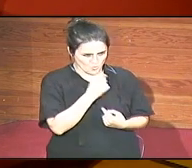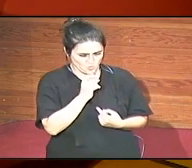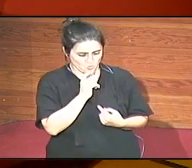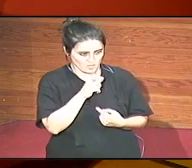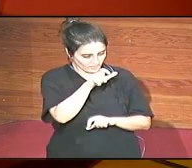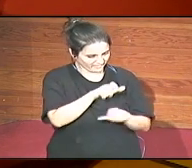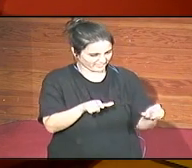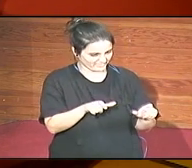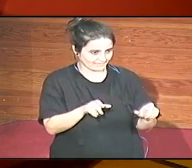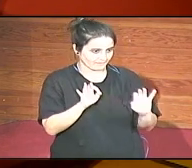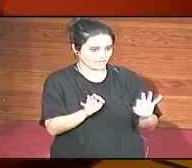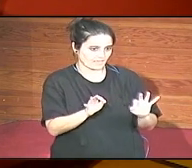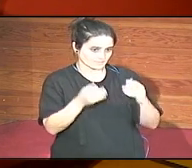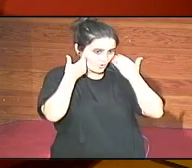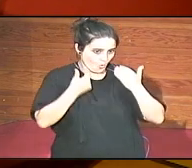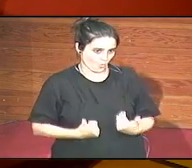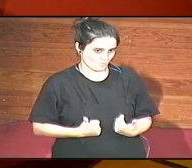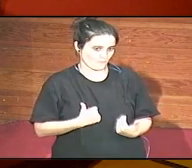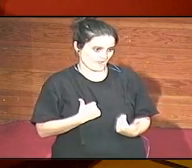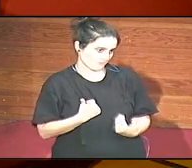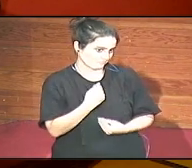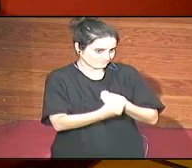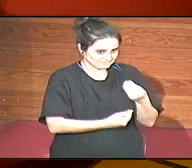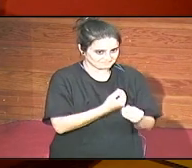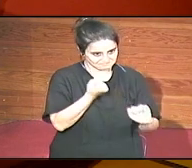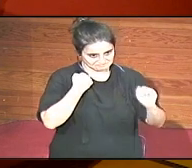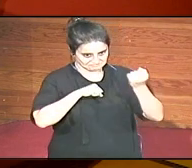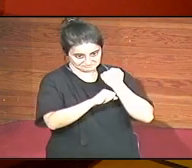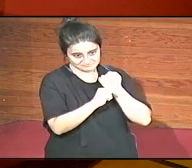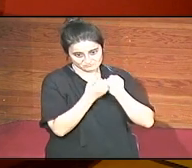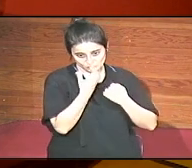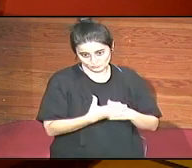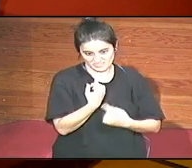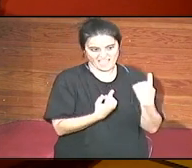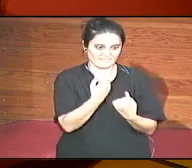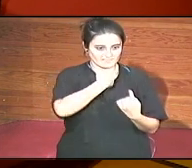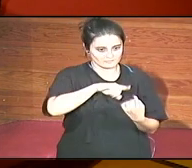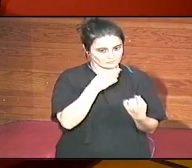ponemos demasiado acento en los en los verdugos